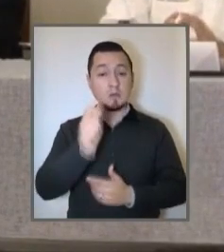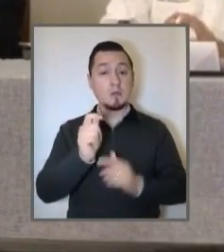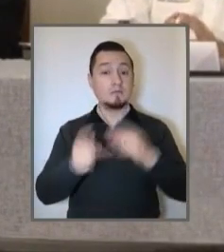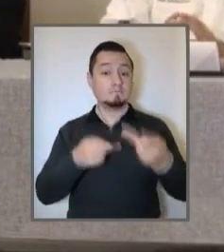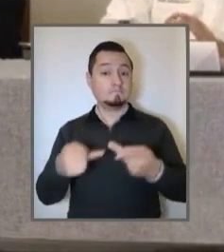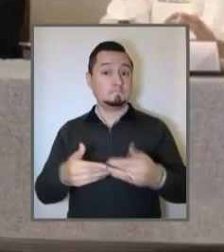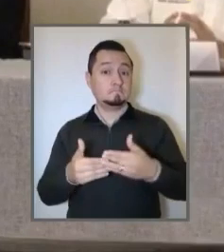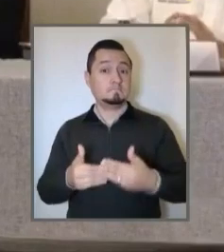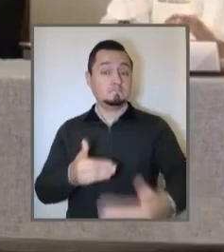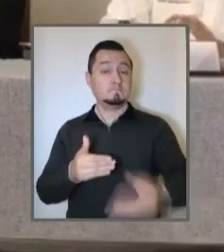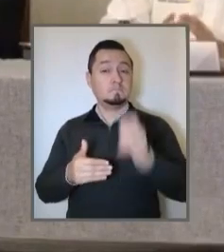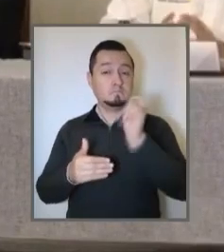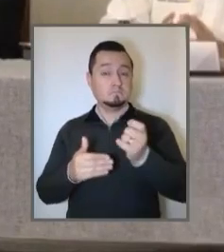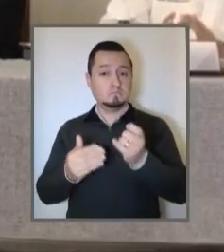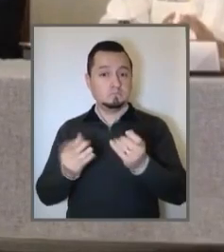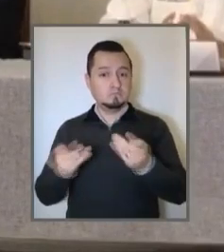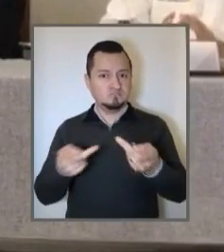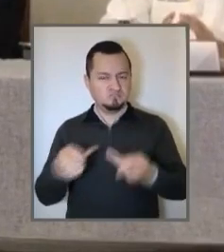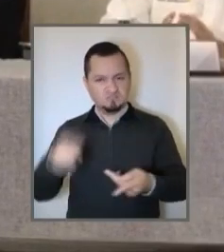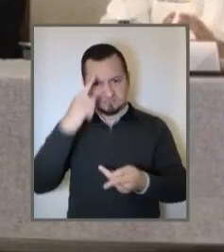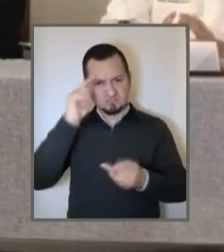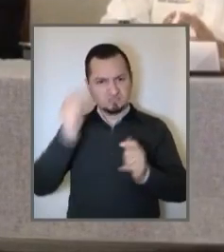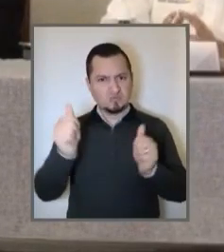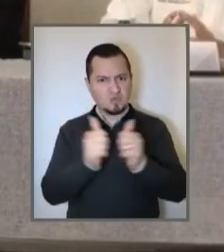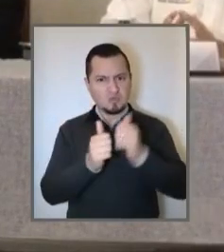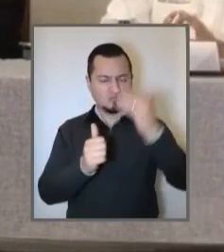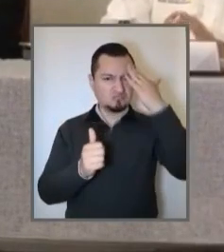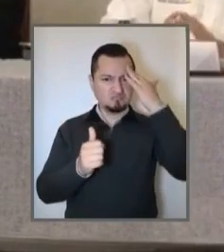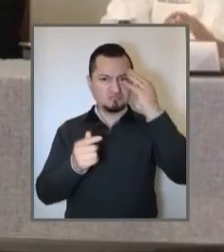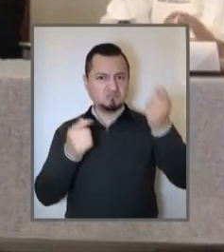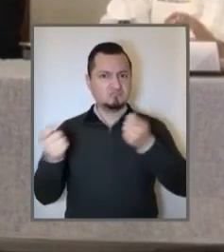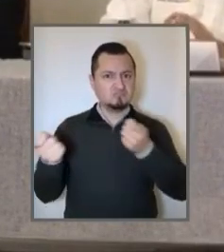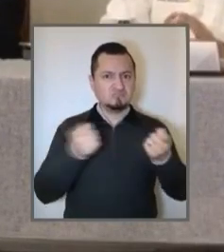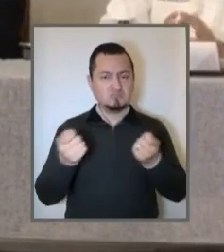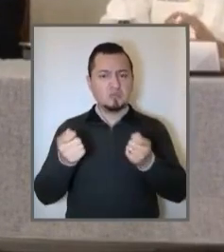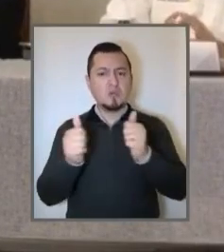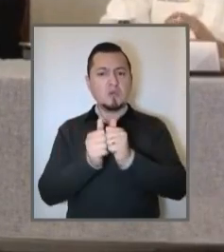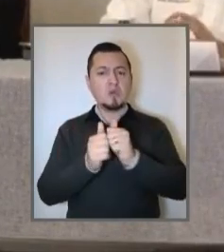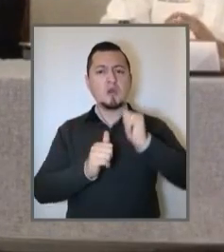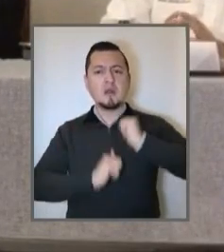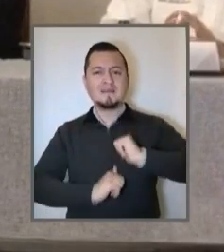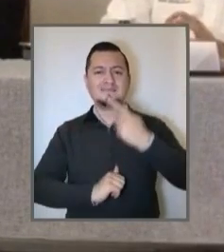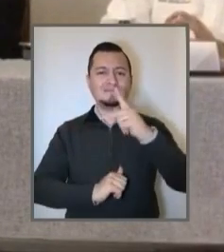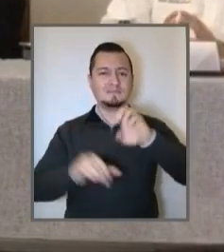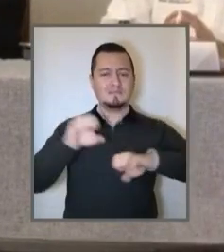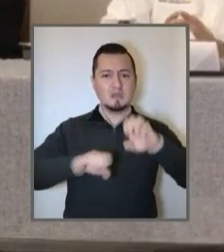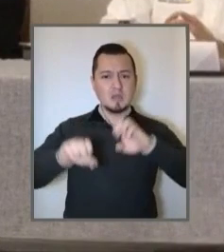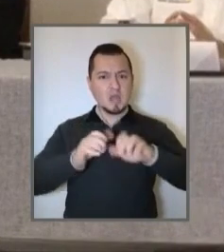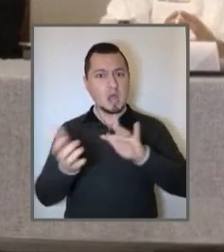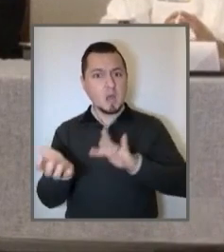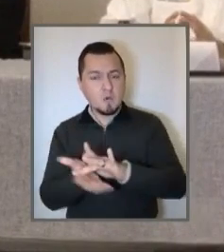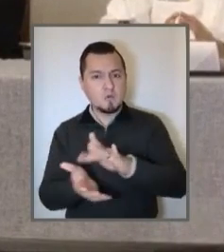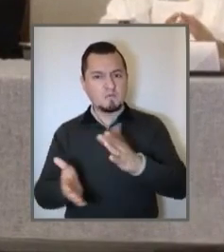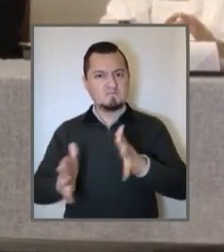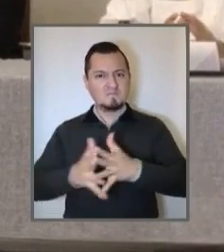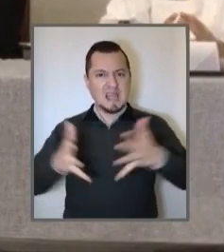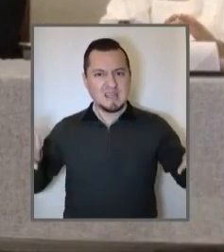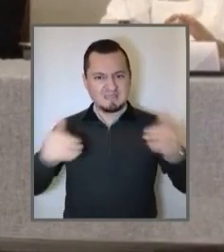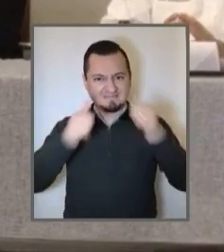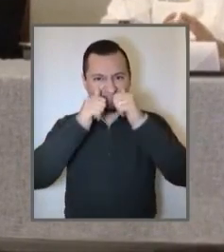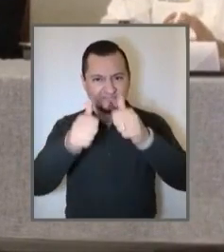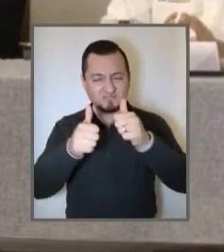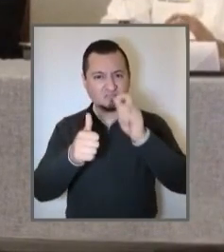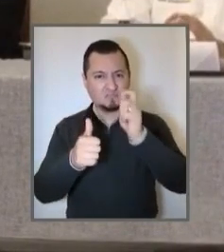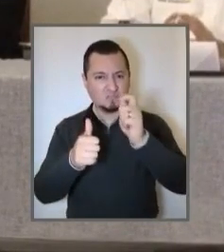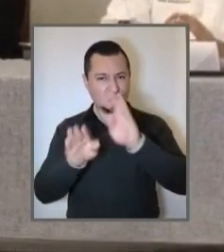de Atención Integral 2020-2021. El gobernador del estado, Enrique Alfaro, señaló que Jalisco es el primer estado que se